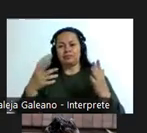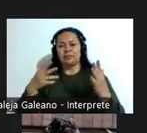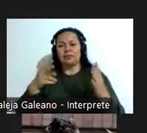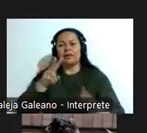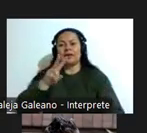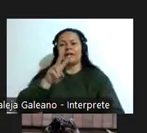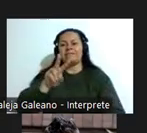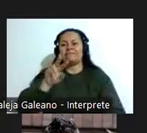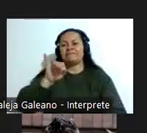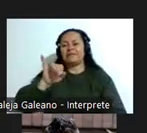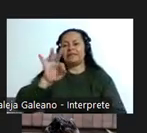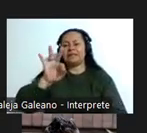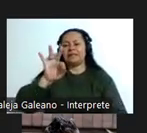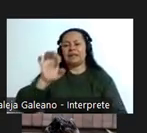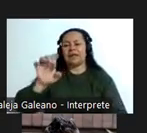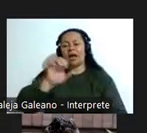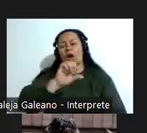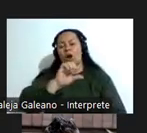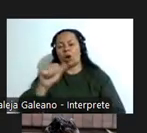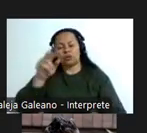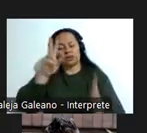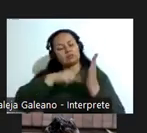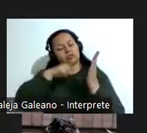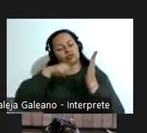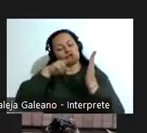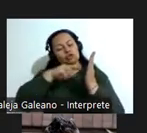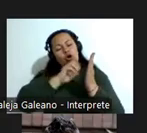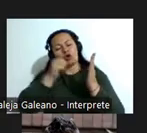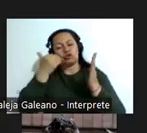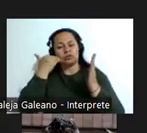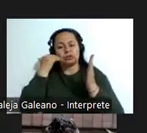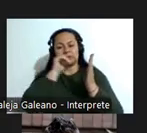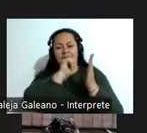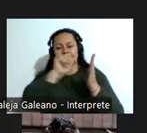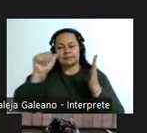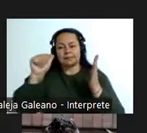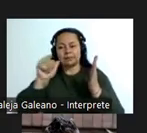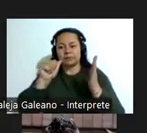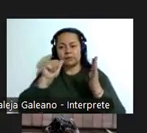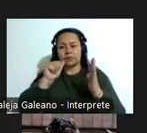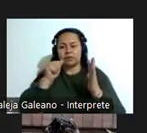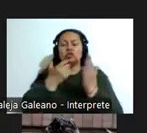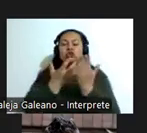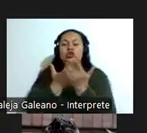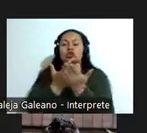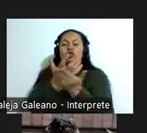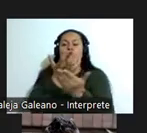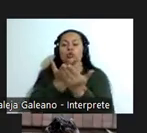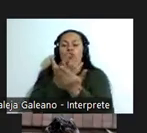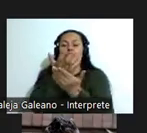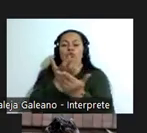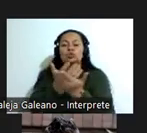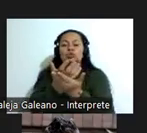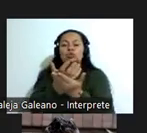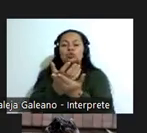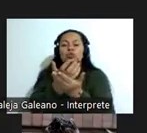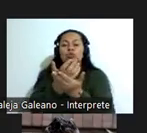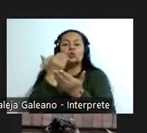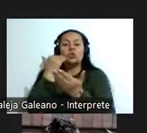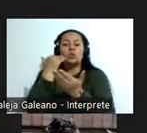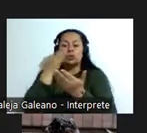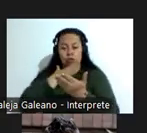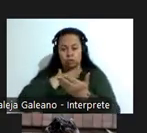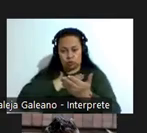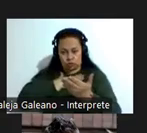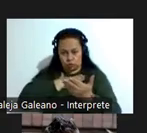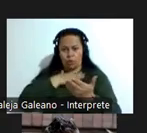otras mujeres, otras feministas, han recomendado, y es que cuando uno participa